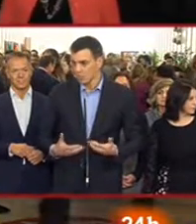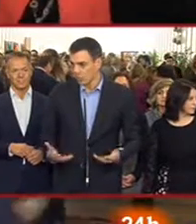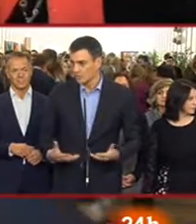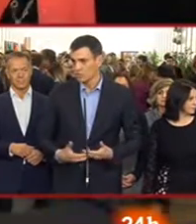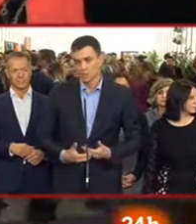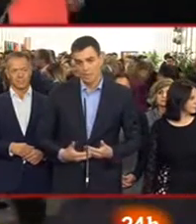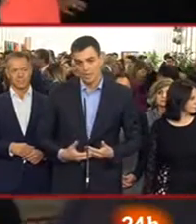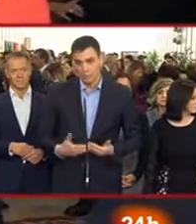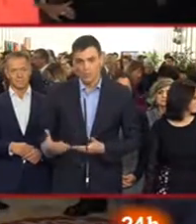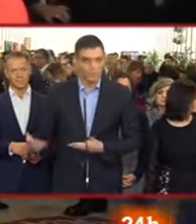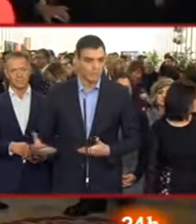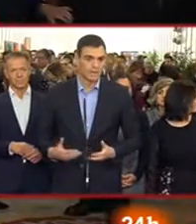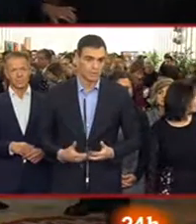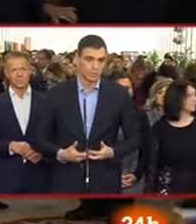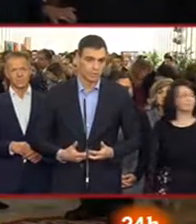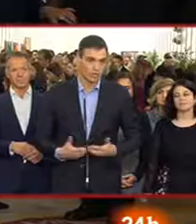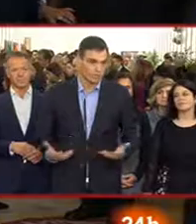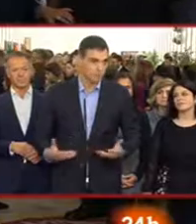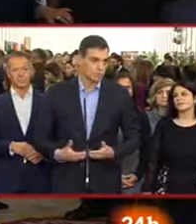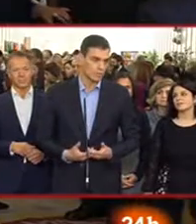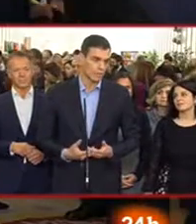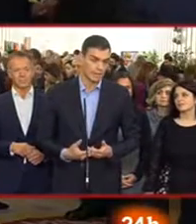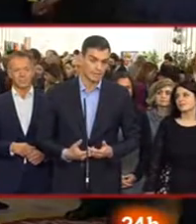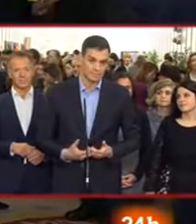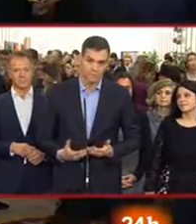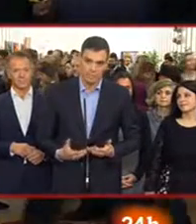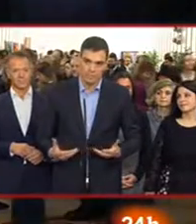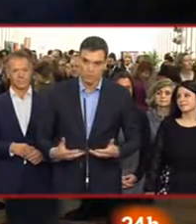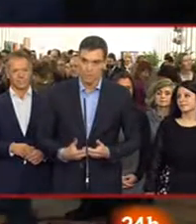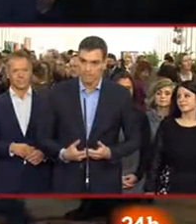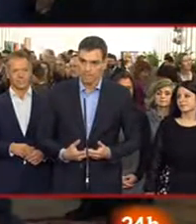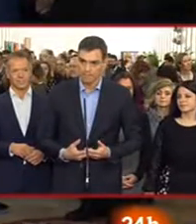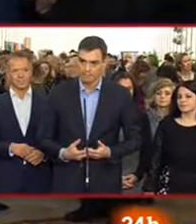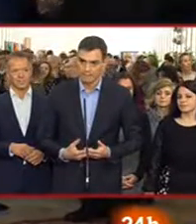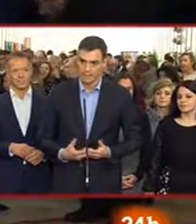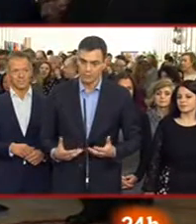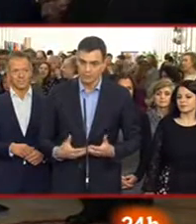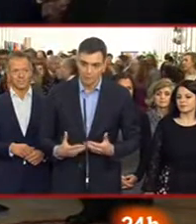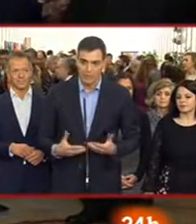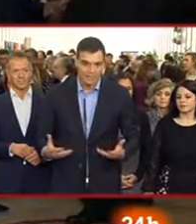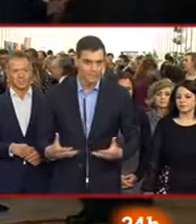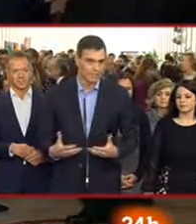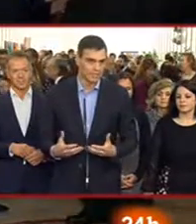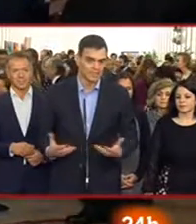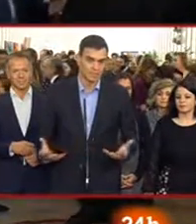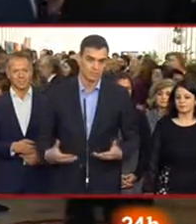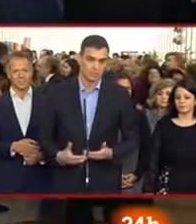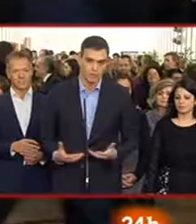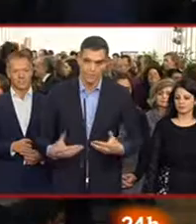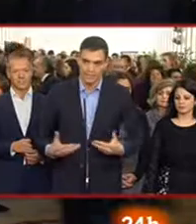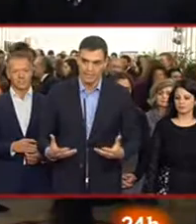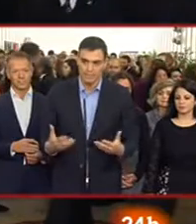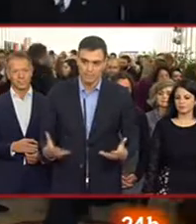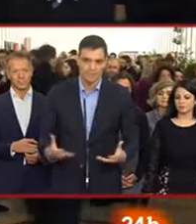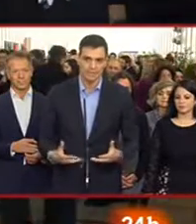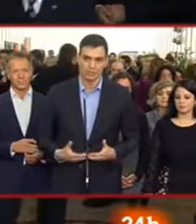han visto menguados, e incluso también algunos colectivos han visto, digamos, violentado ese derecho. Bueno, yo